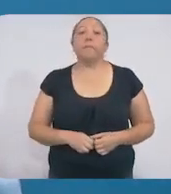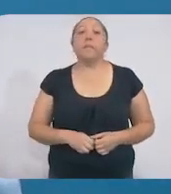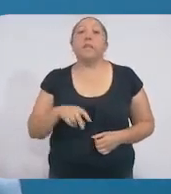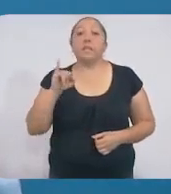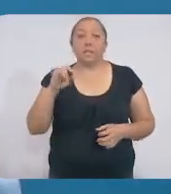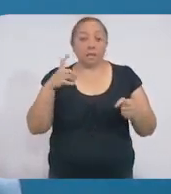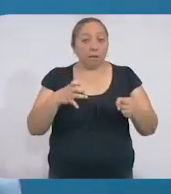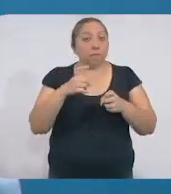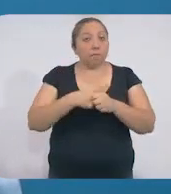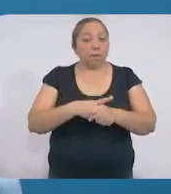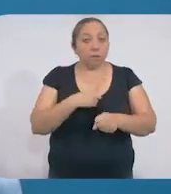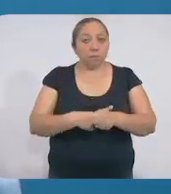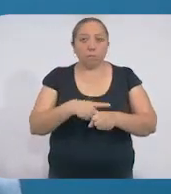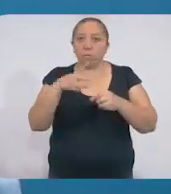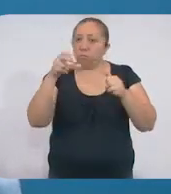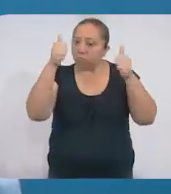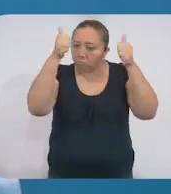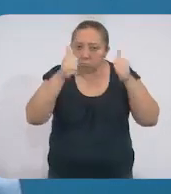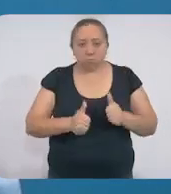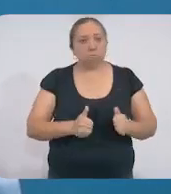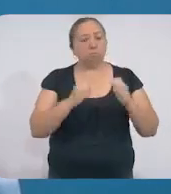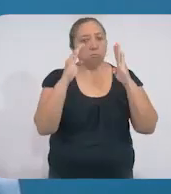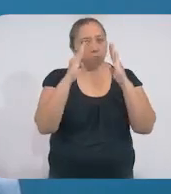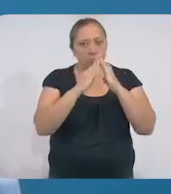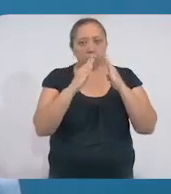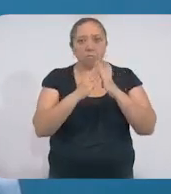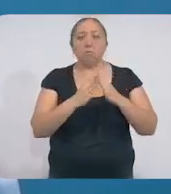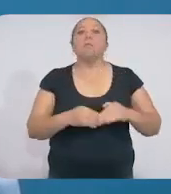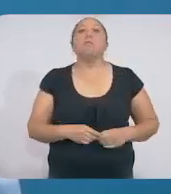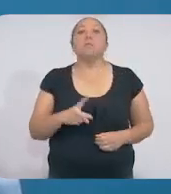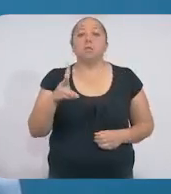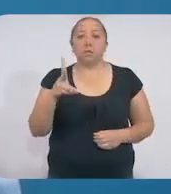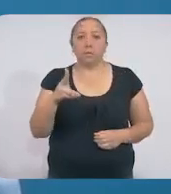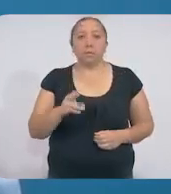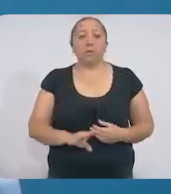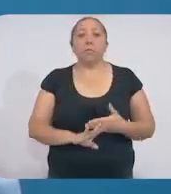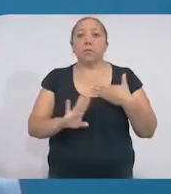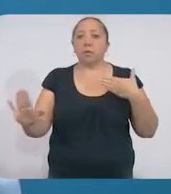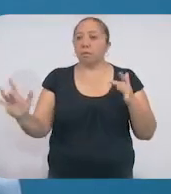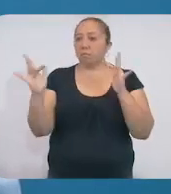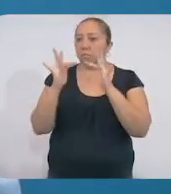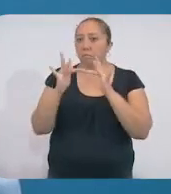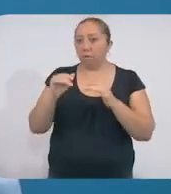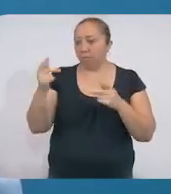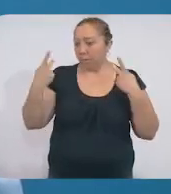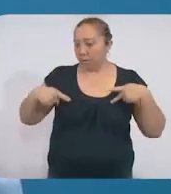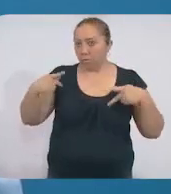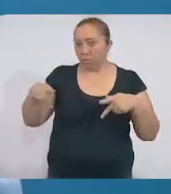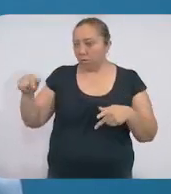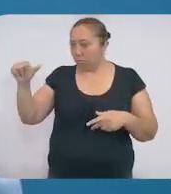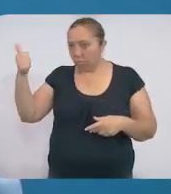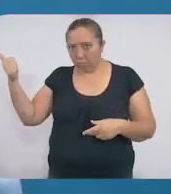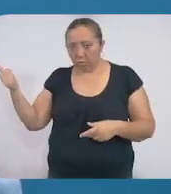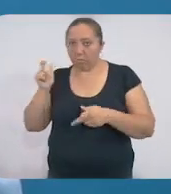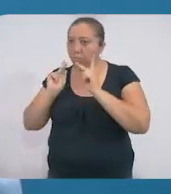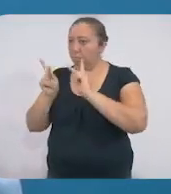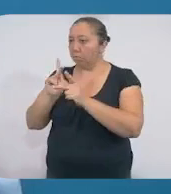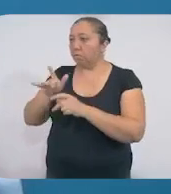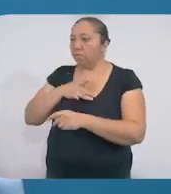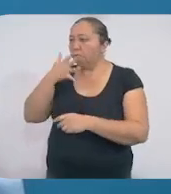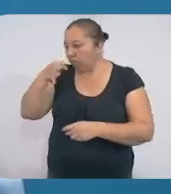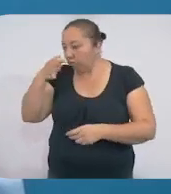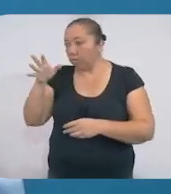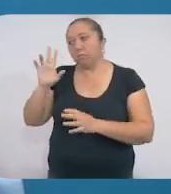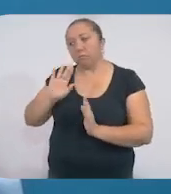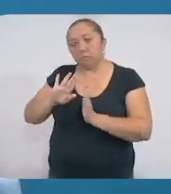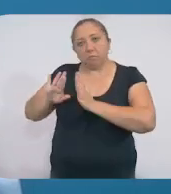Y en caso de estar enfermo, no salir del hogar. De igual forma, evitar el contacto directo con personas que tengan síntomas